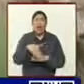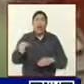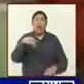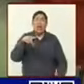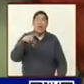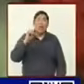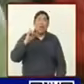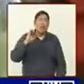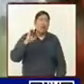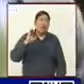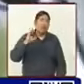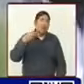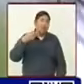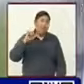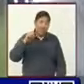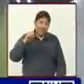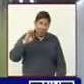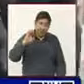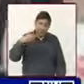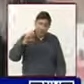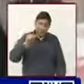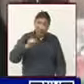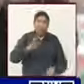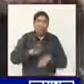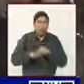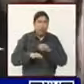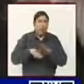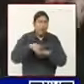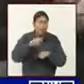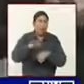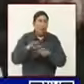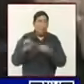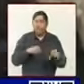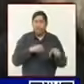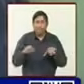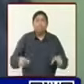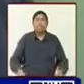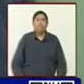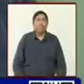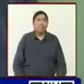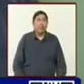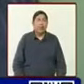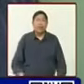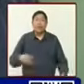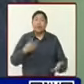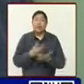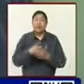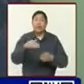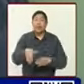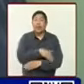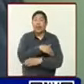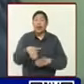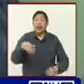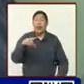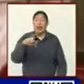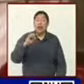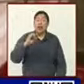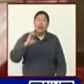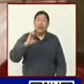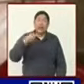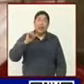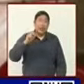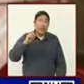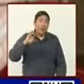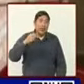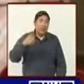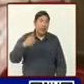a la esquina, suben y todo el trayecto lo hacen a pie. Sí, a pie lo hemos hecho hasta arriba. Hemos llegado a la calle Pichincha, lugar